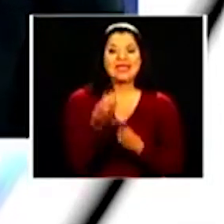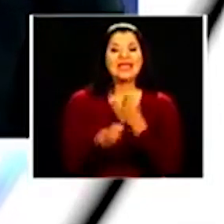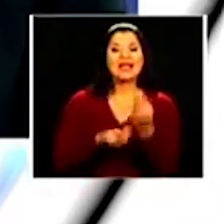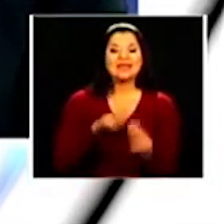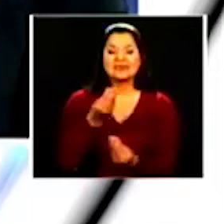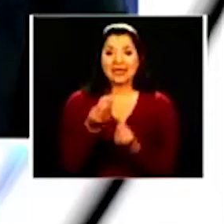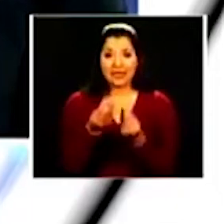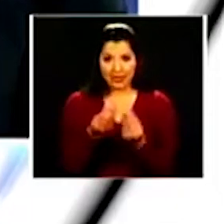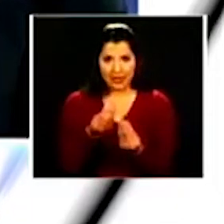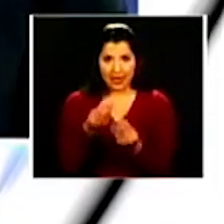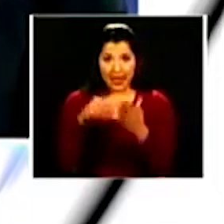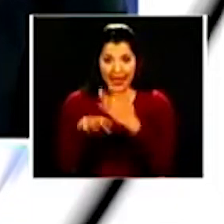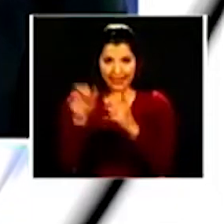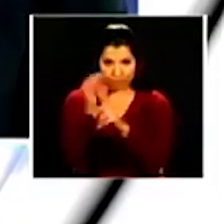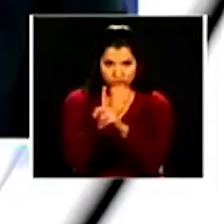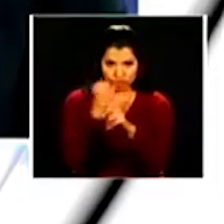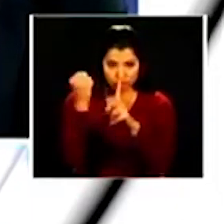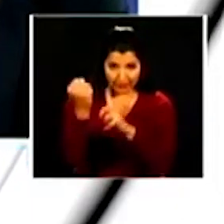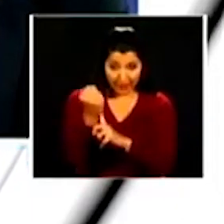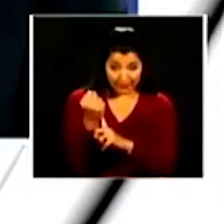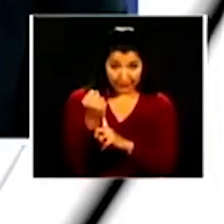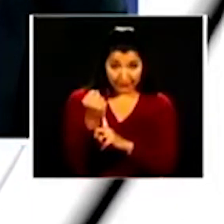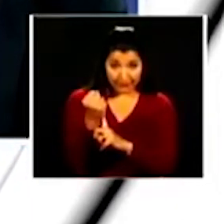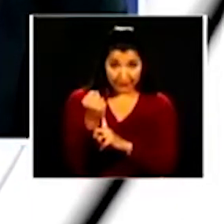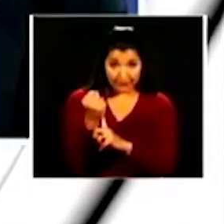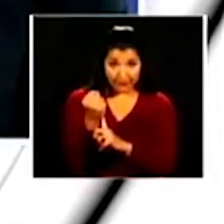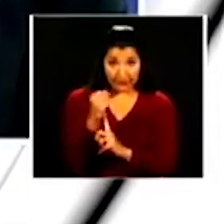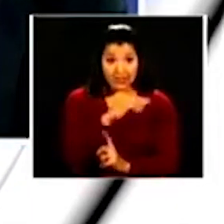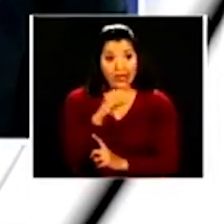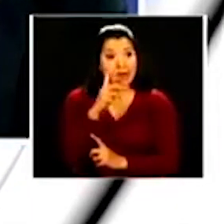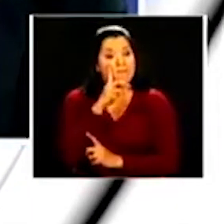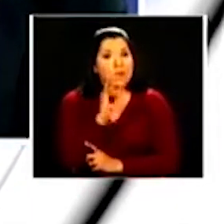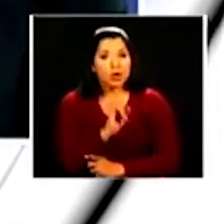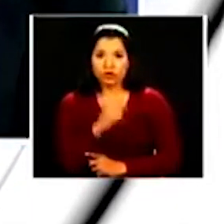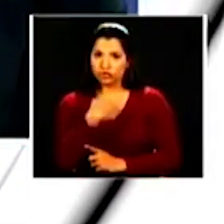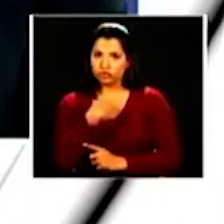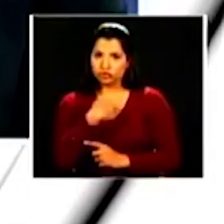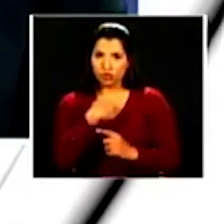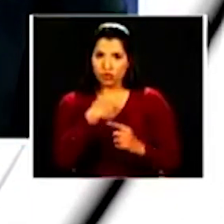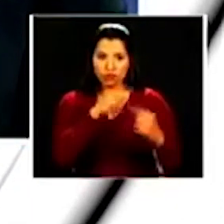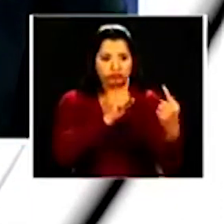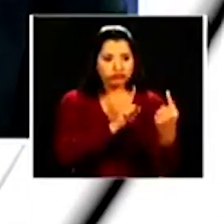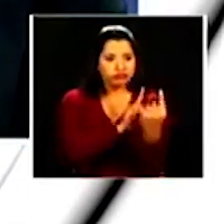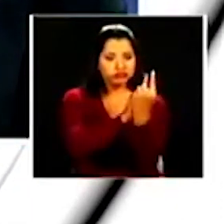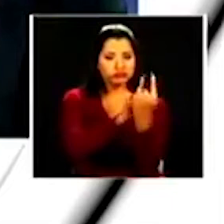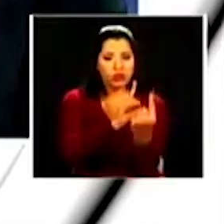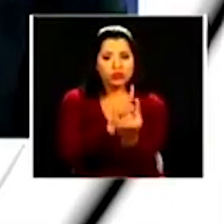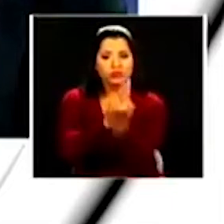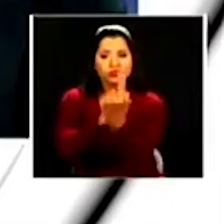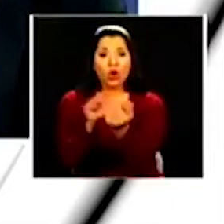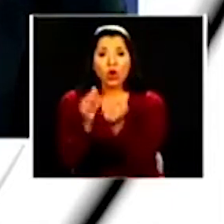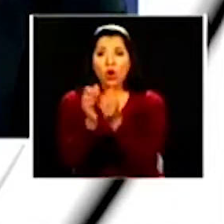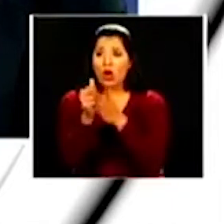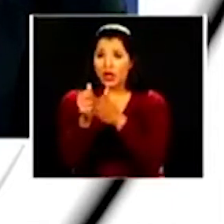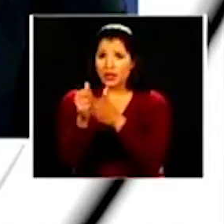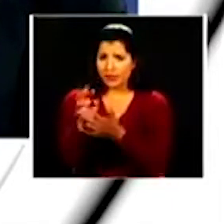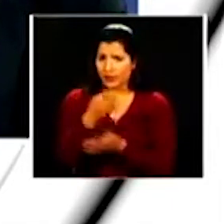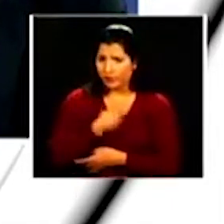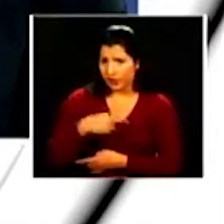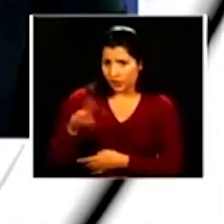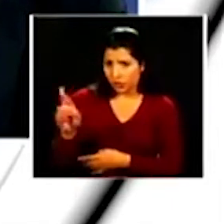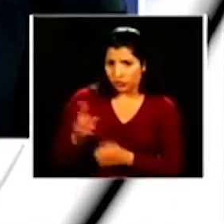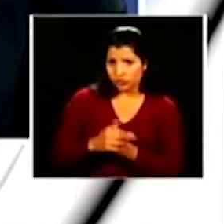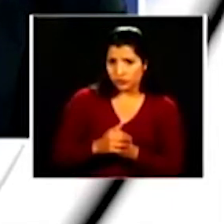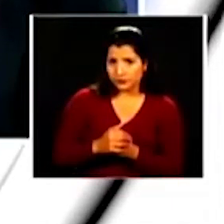ese ánimo que me he reunido con los distintos líderes religiosos.